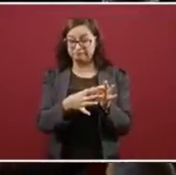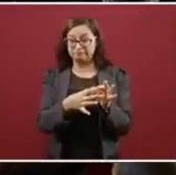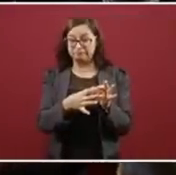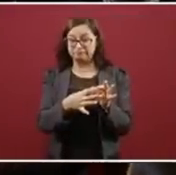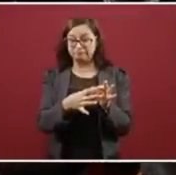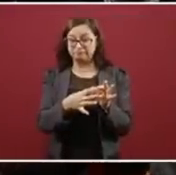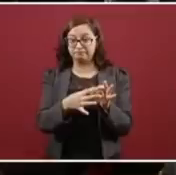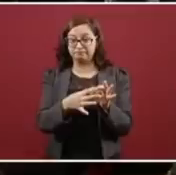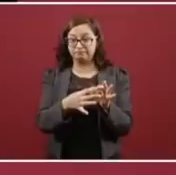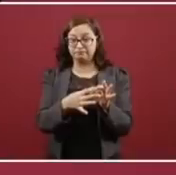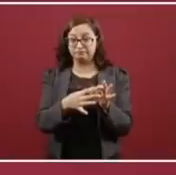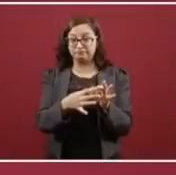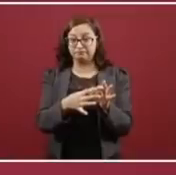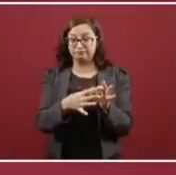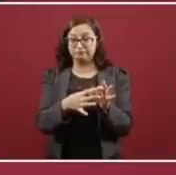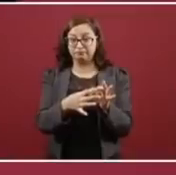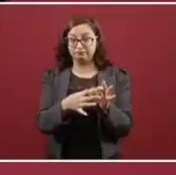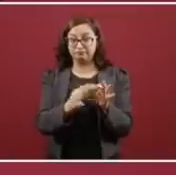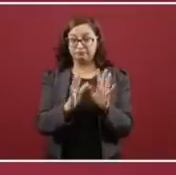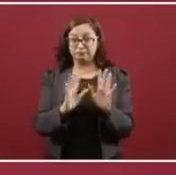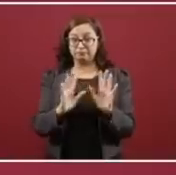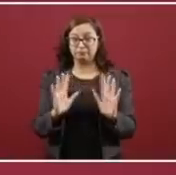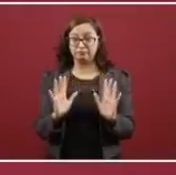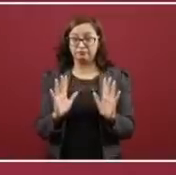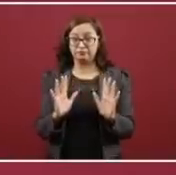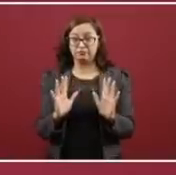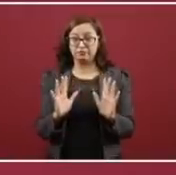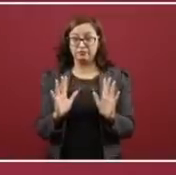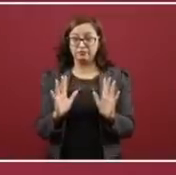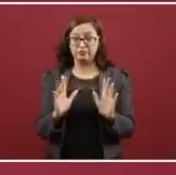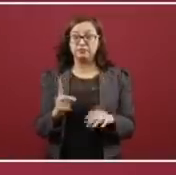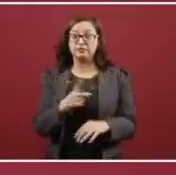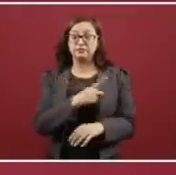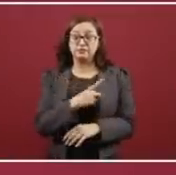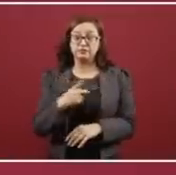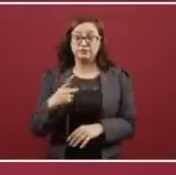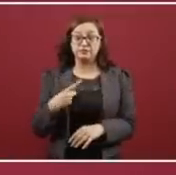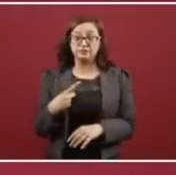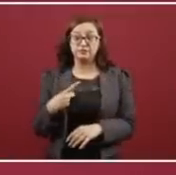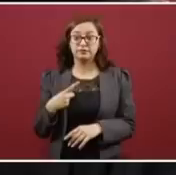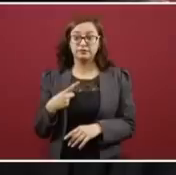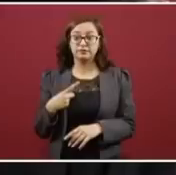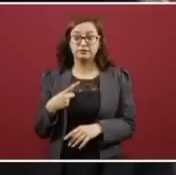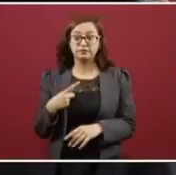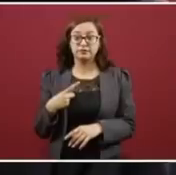la conferencia porque tenemos que mantener la